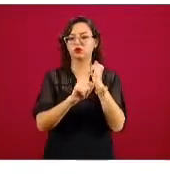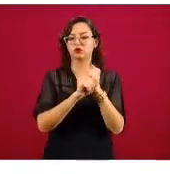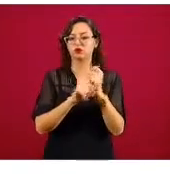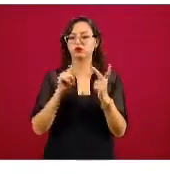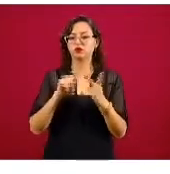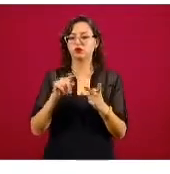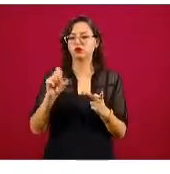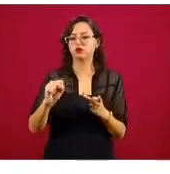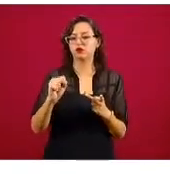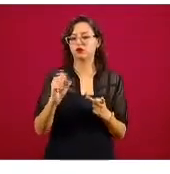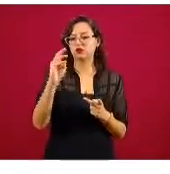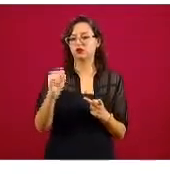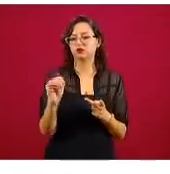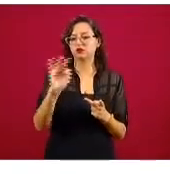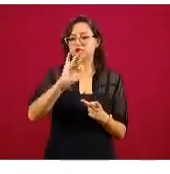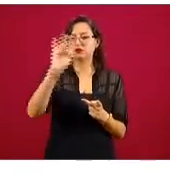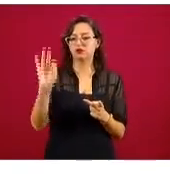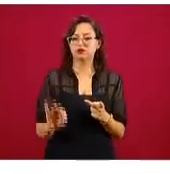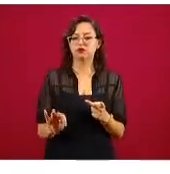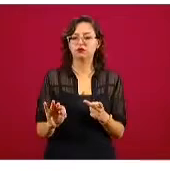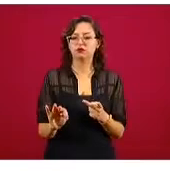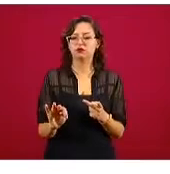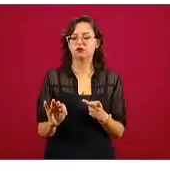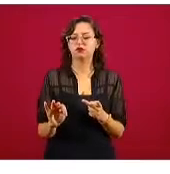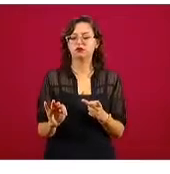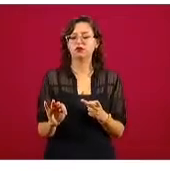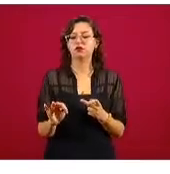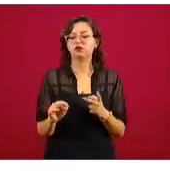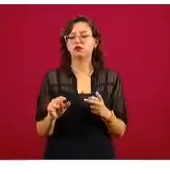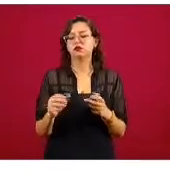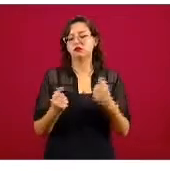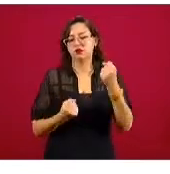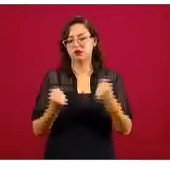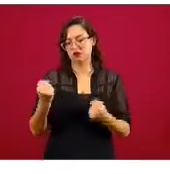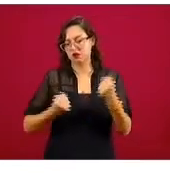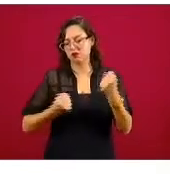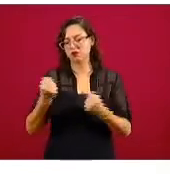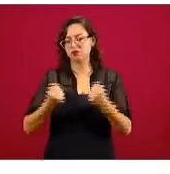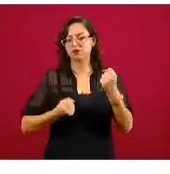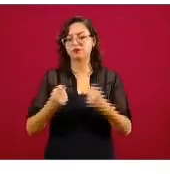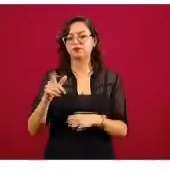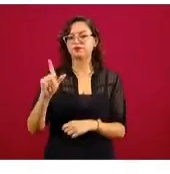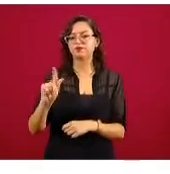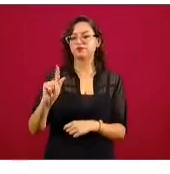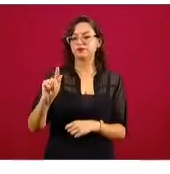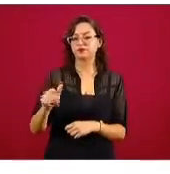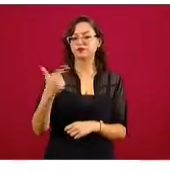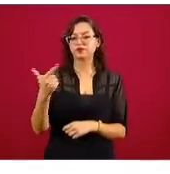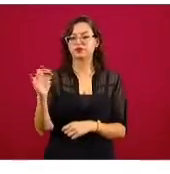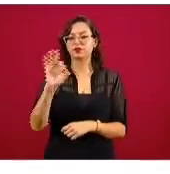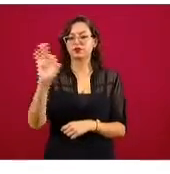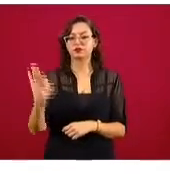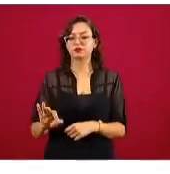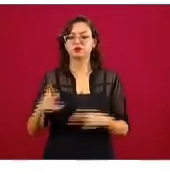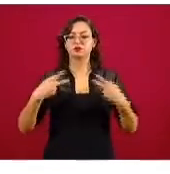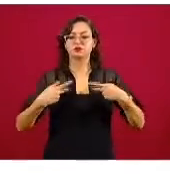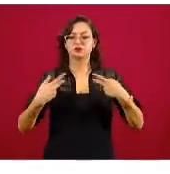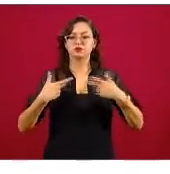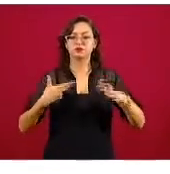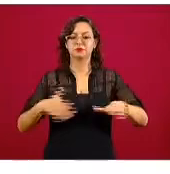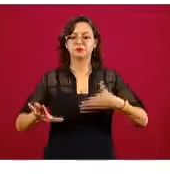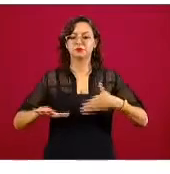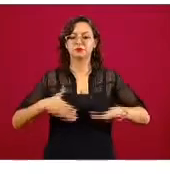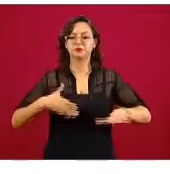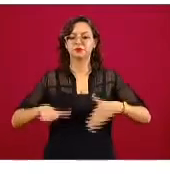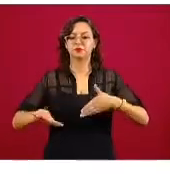de 69% en el transporte privado con autos y de 77% en la movilidad